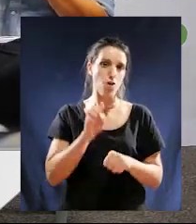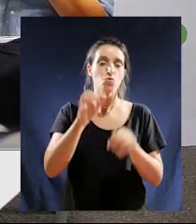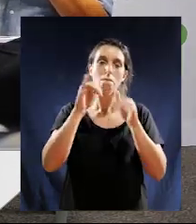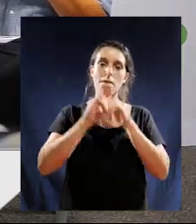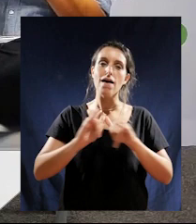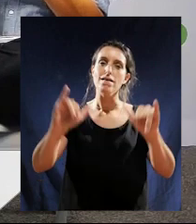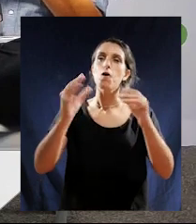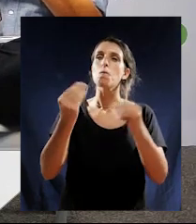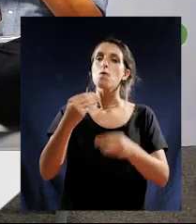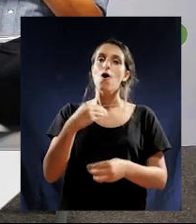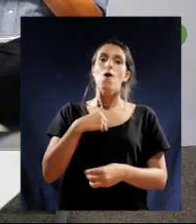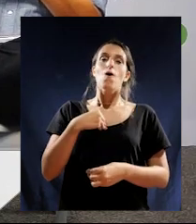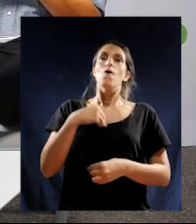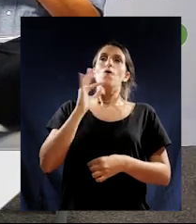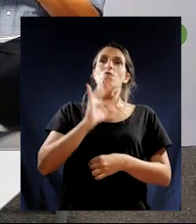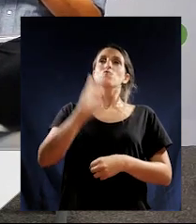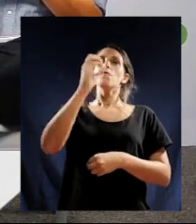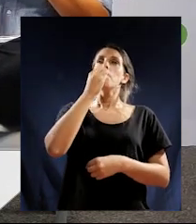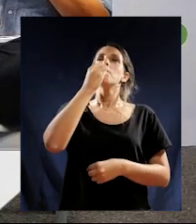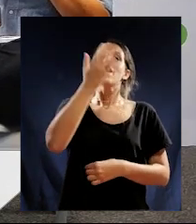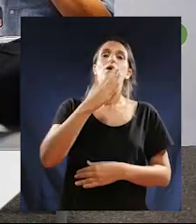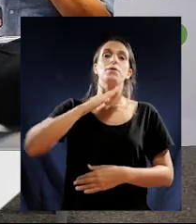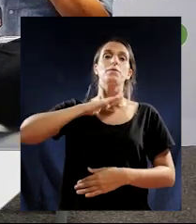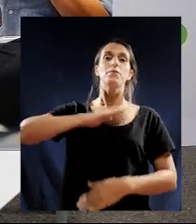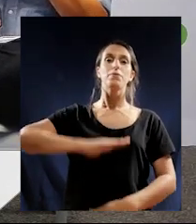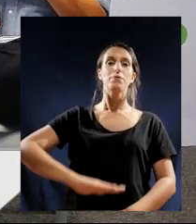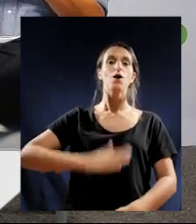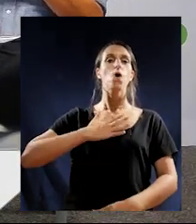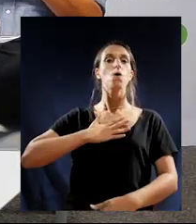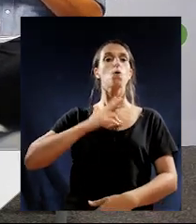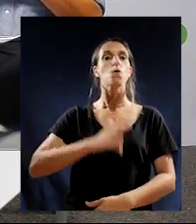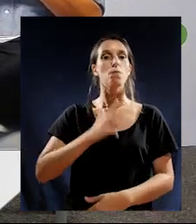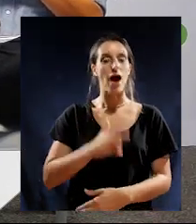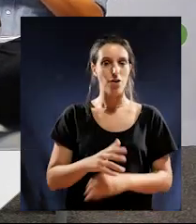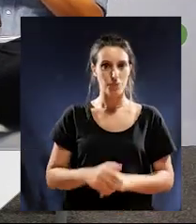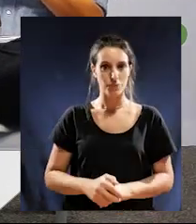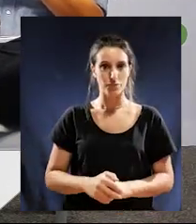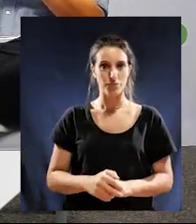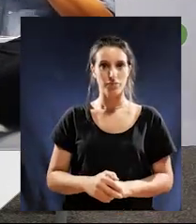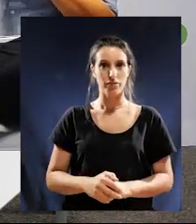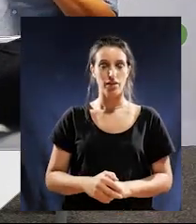tu mensaje esperanzador y veloz y humanizador